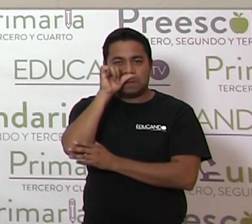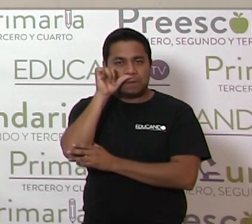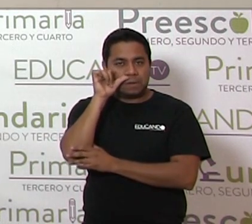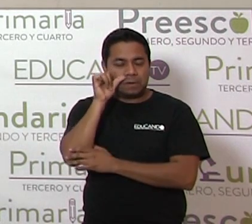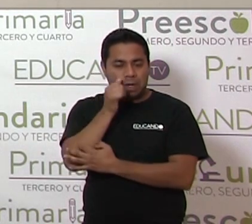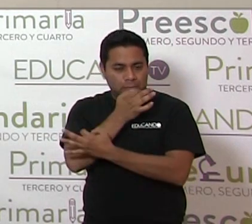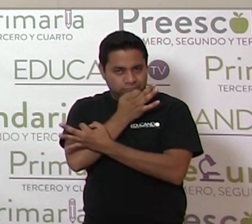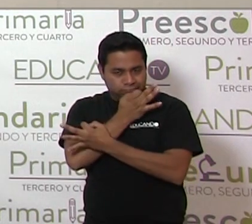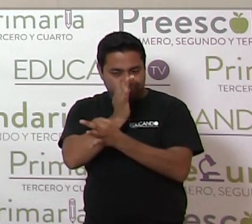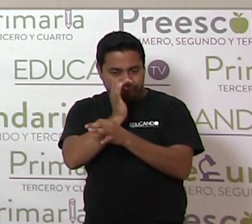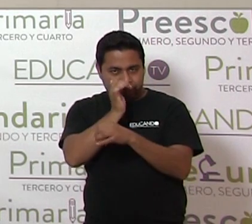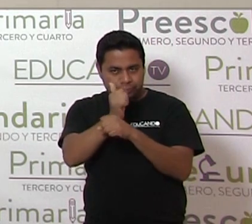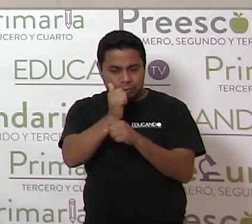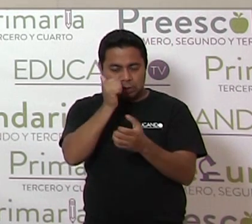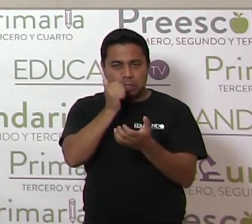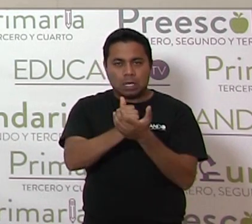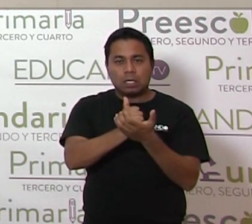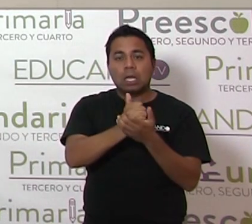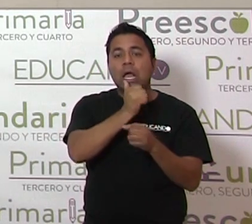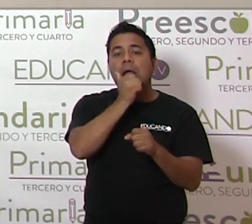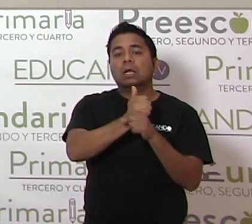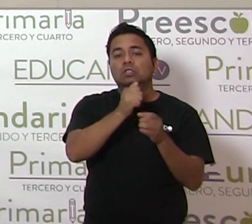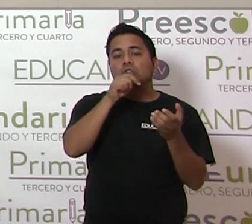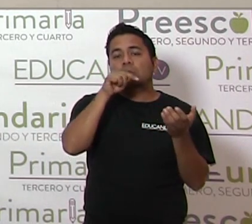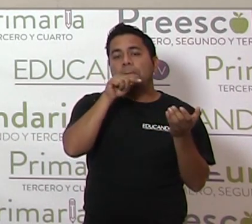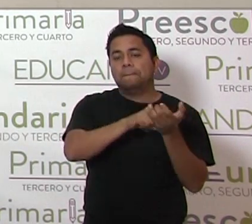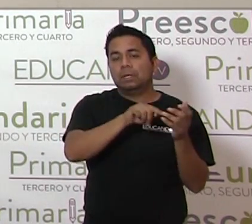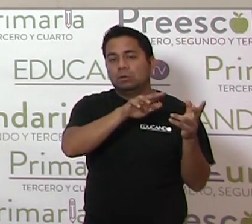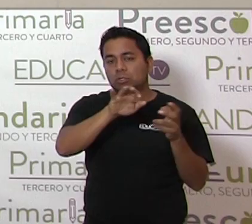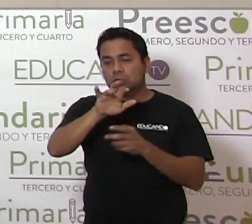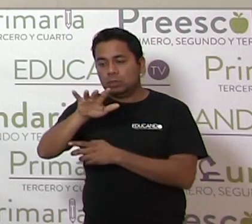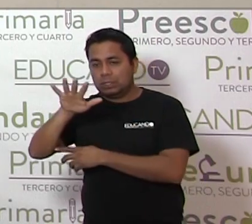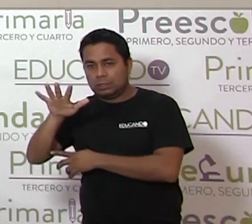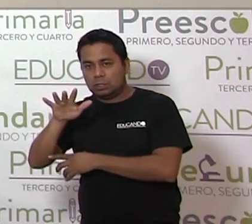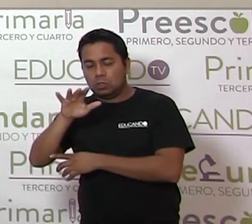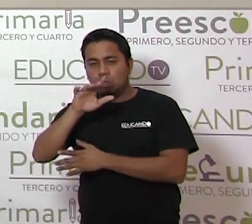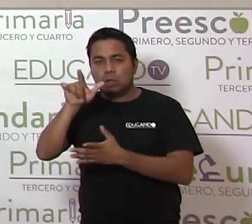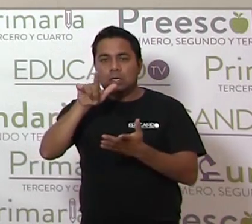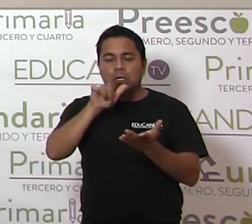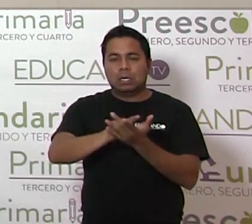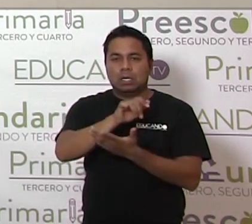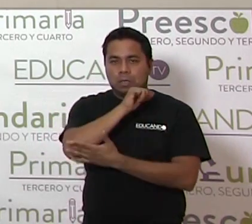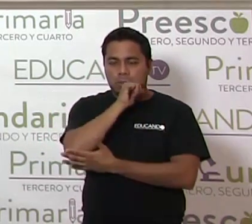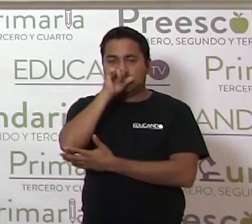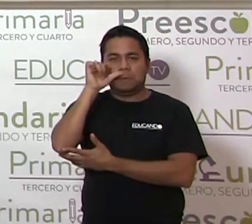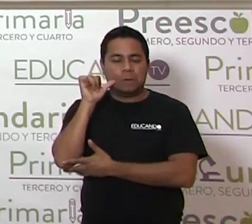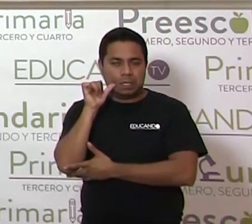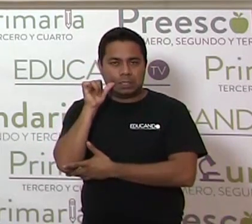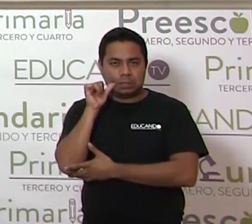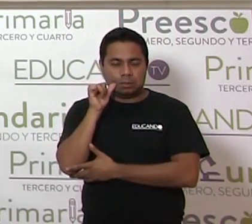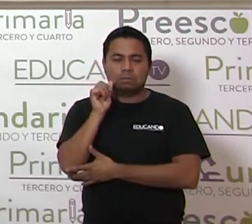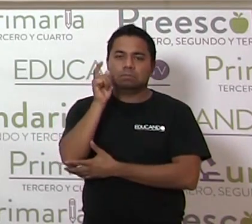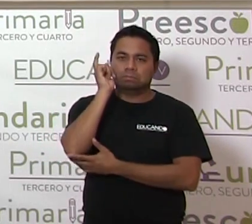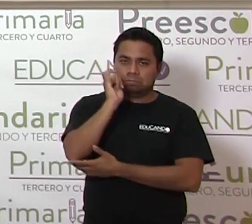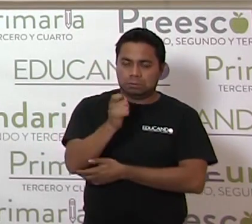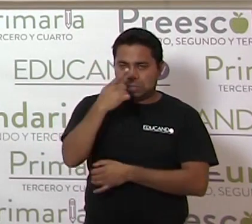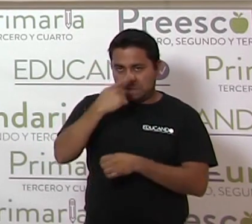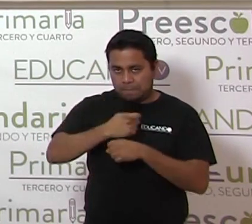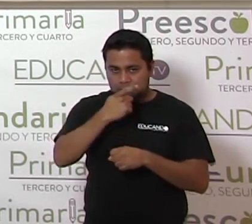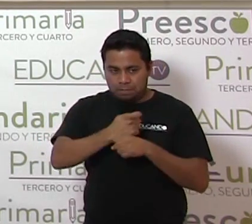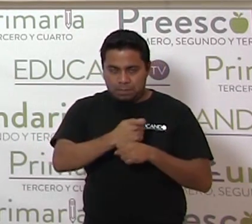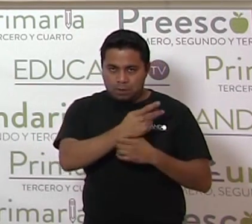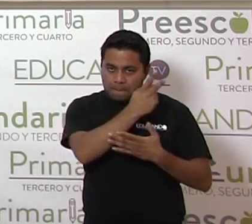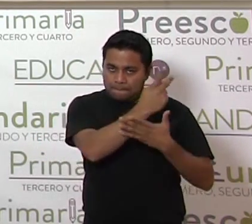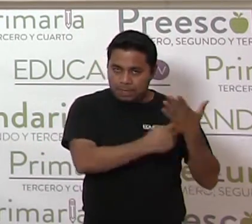en 1855 la ley Juárez. Bien, o sea que primero fue el plan de